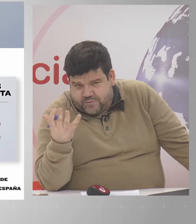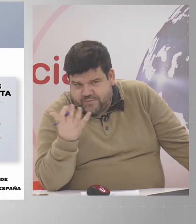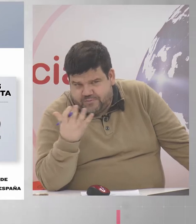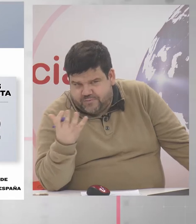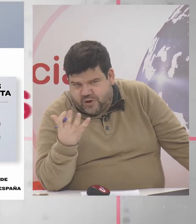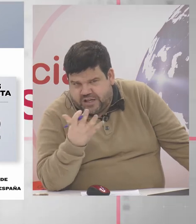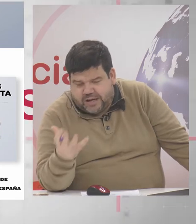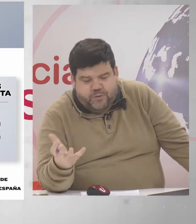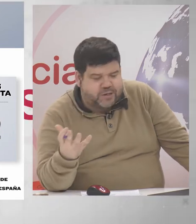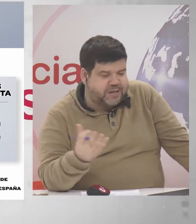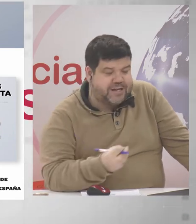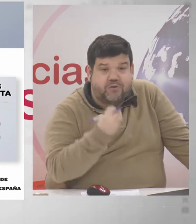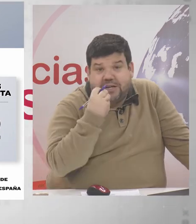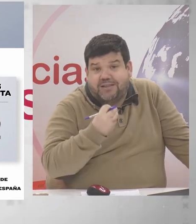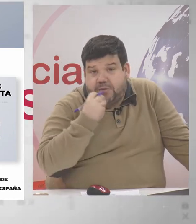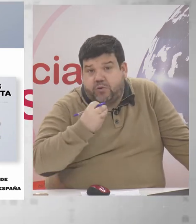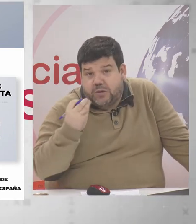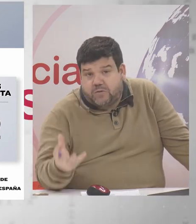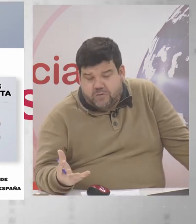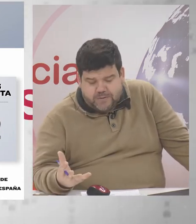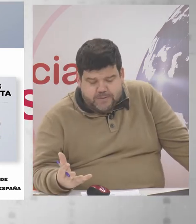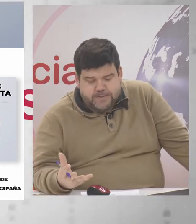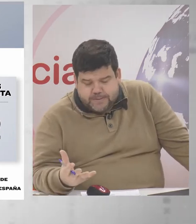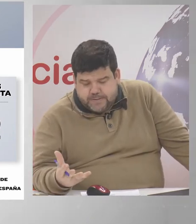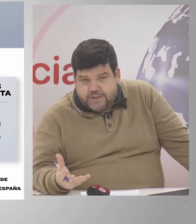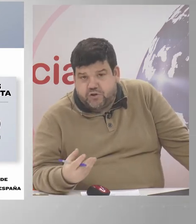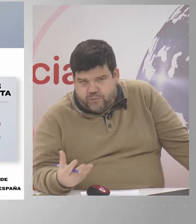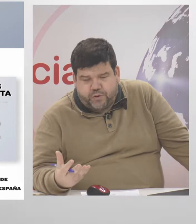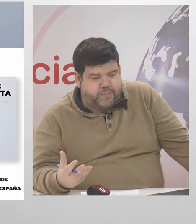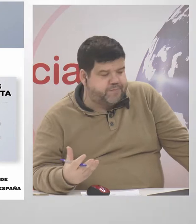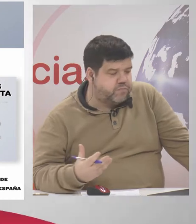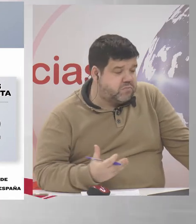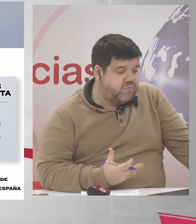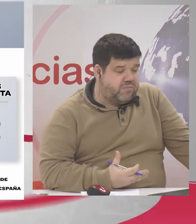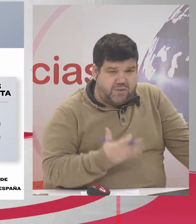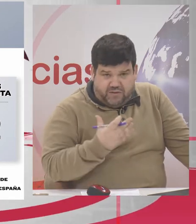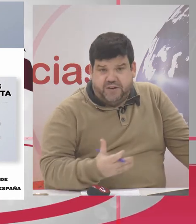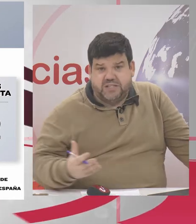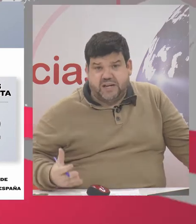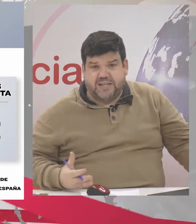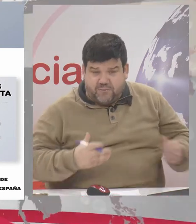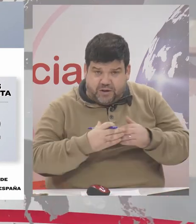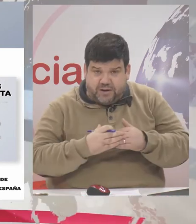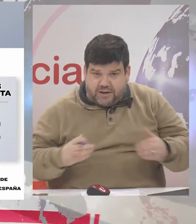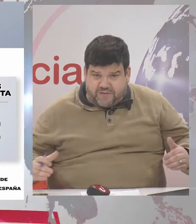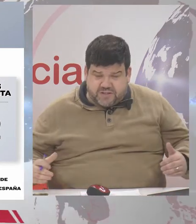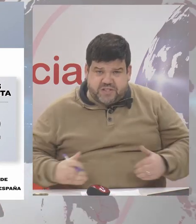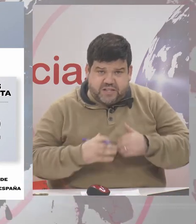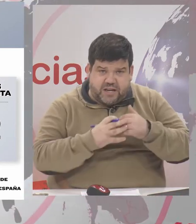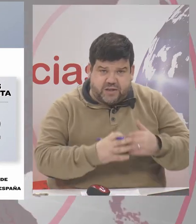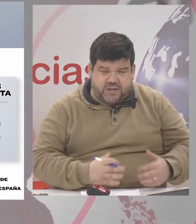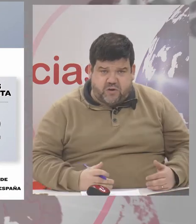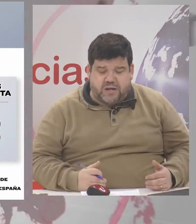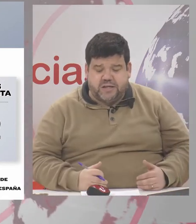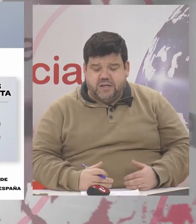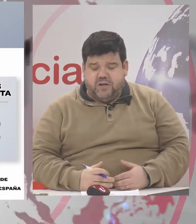negativo. No es criticar por criticar, es que no llega al 3%. Y eso es un problema. Fíjense, ahora que estamos en la fase meseta,